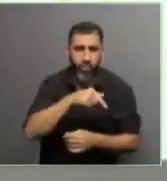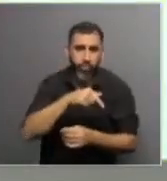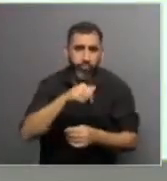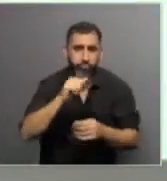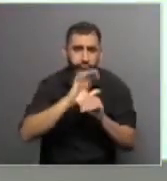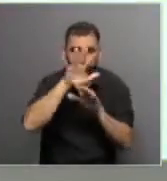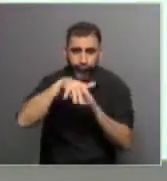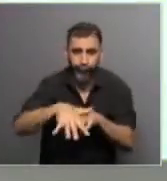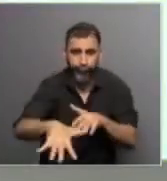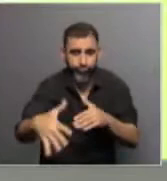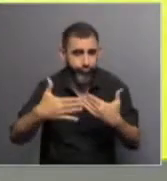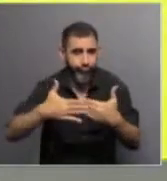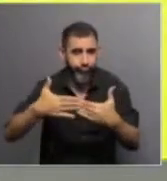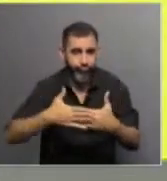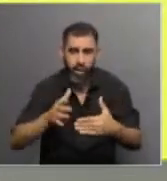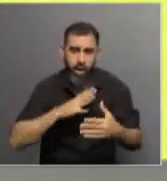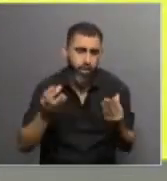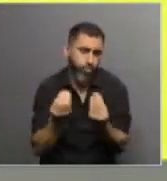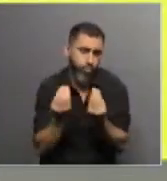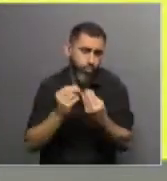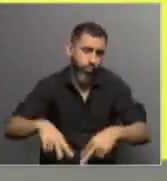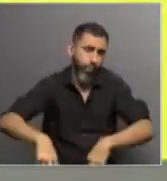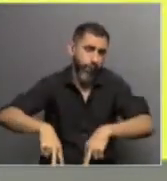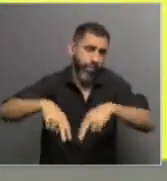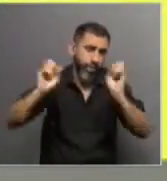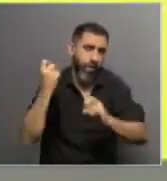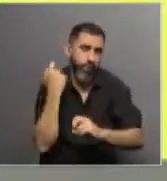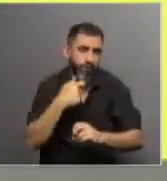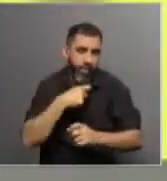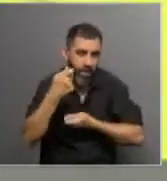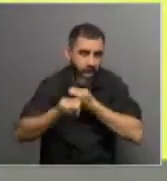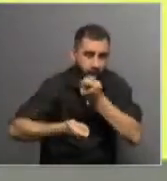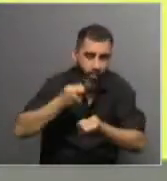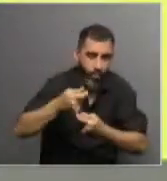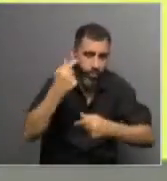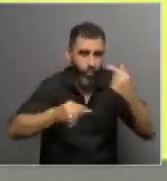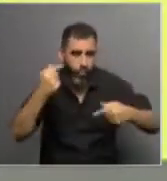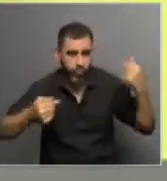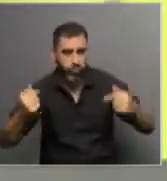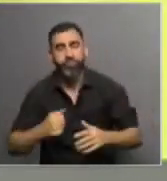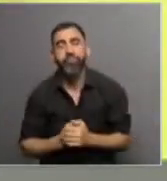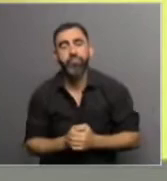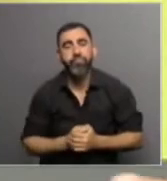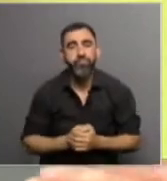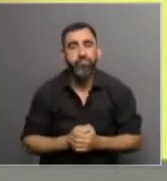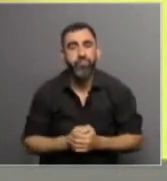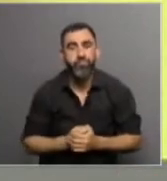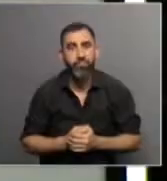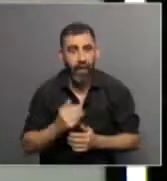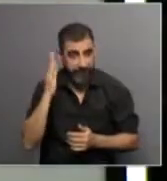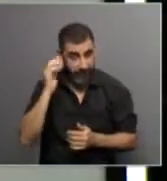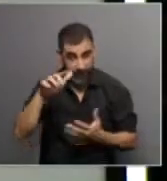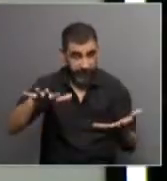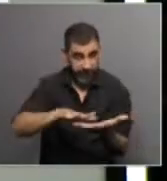volcánicos dentro de esa cuenca, o sea que hay para escarbar todavía bastante y seguir aportando conocimiento. Sabiendo que pasó esto, ¿no? Sí.